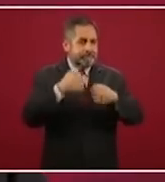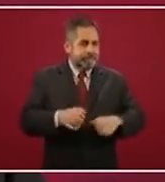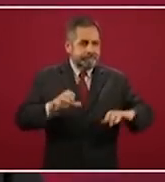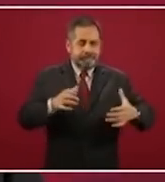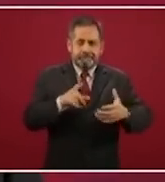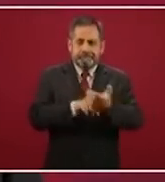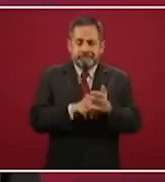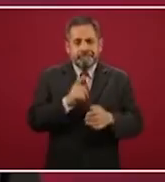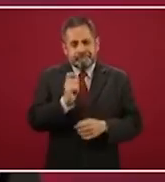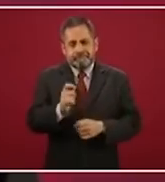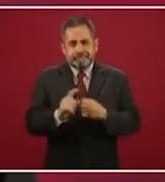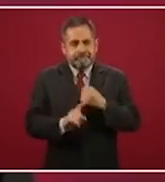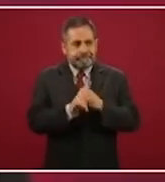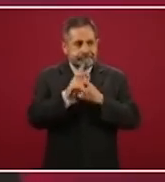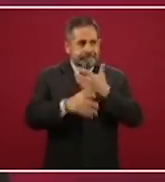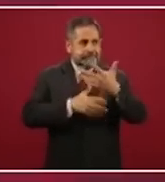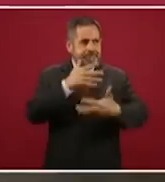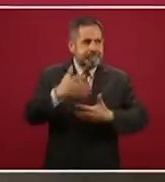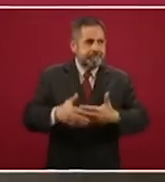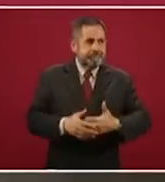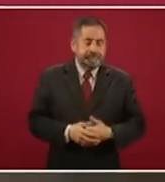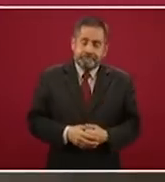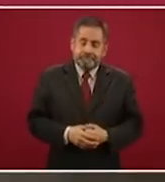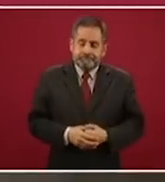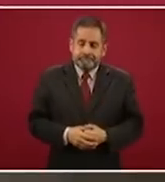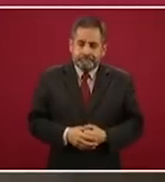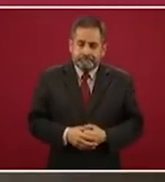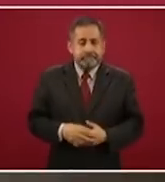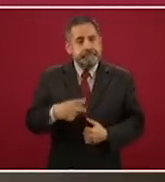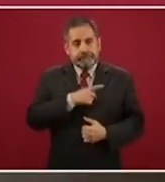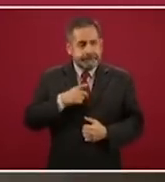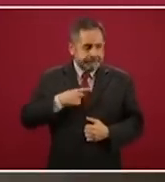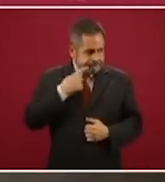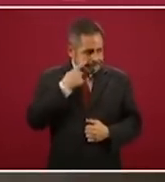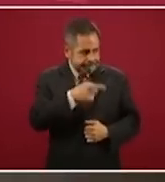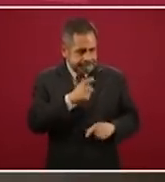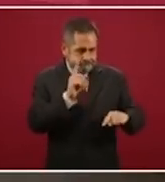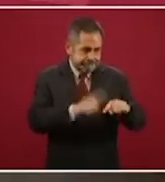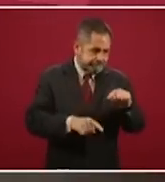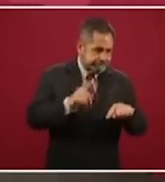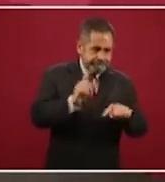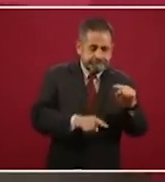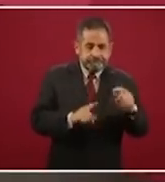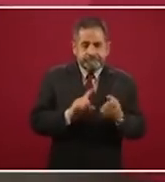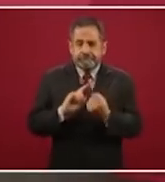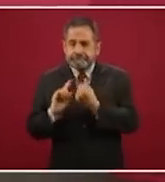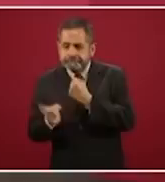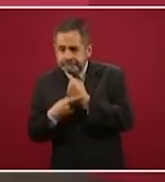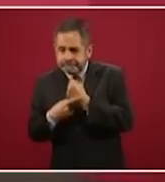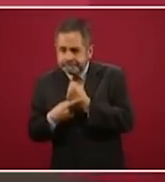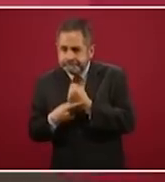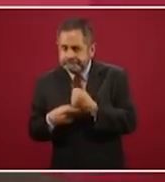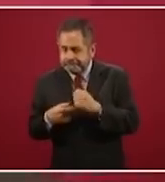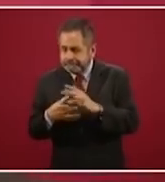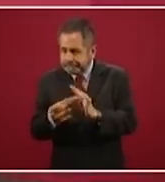violencia, y tenemos que enfrentarlo atendiendo las causas